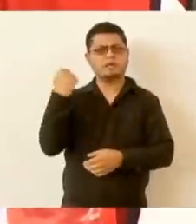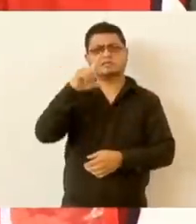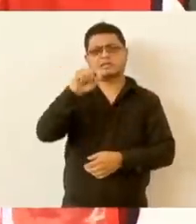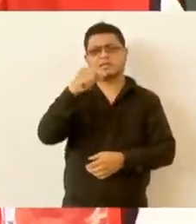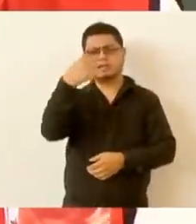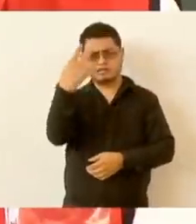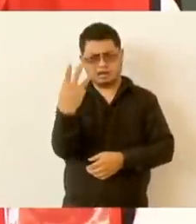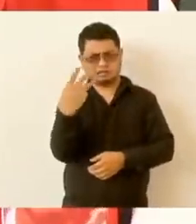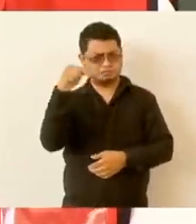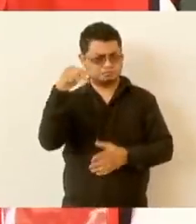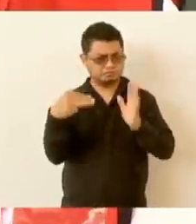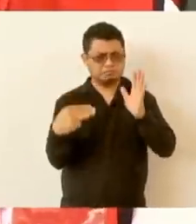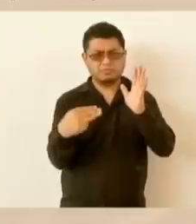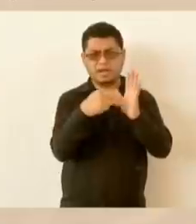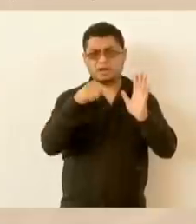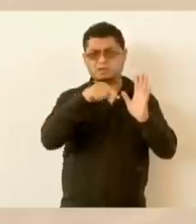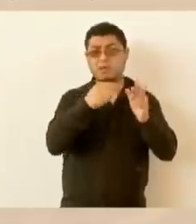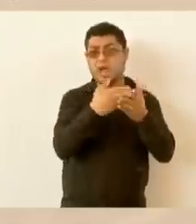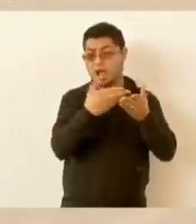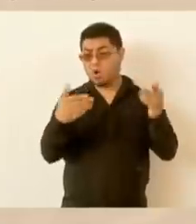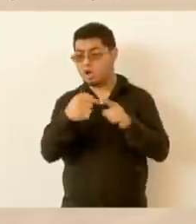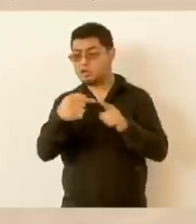73.856 durmientes, hoy tenemos ya